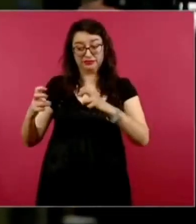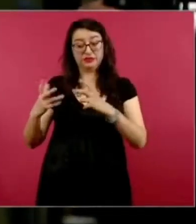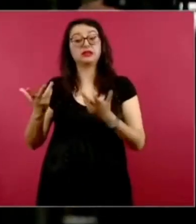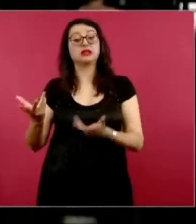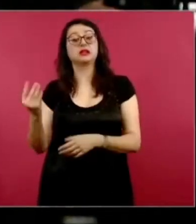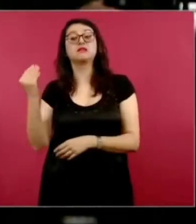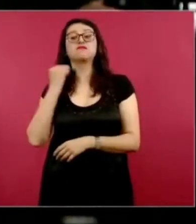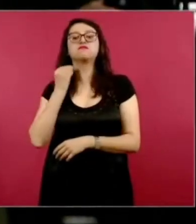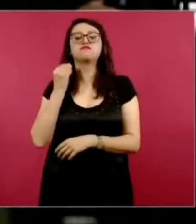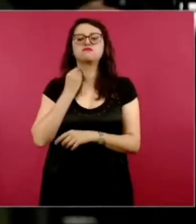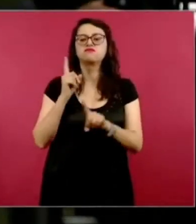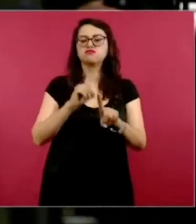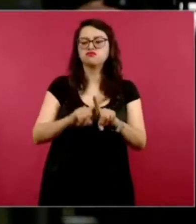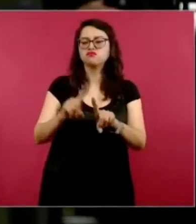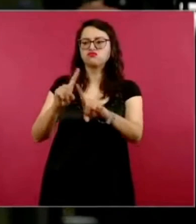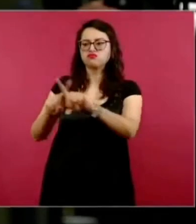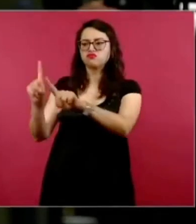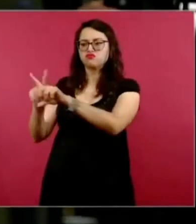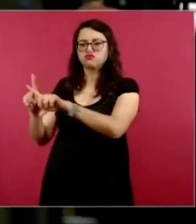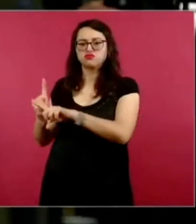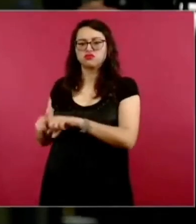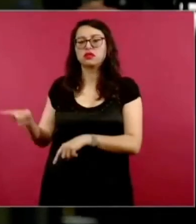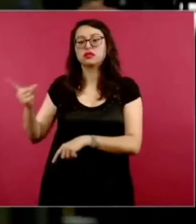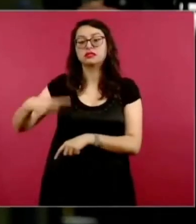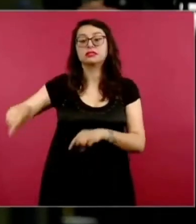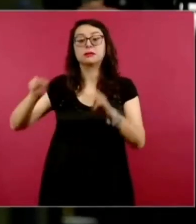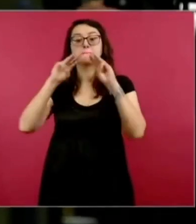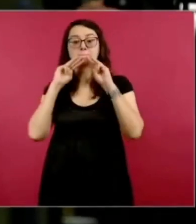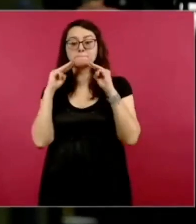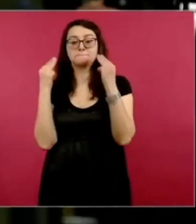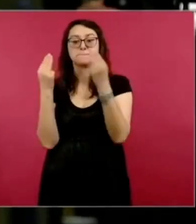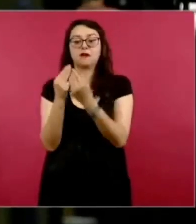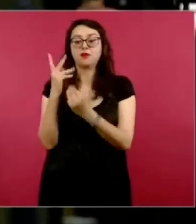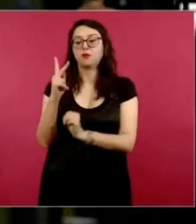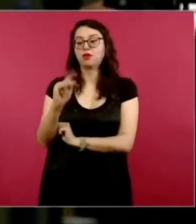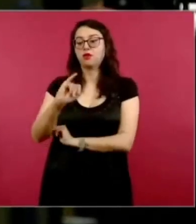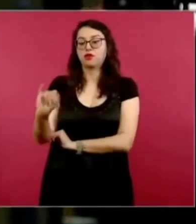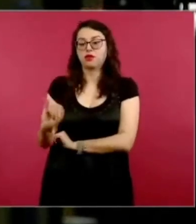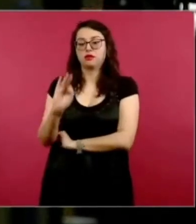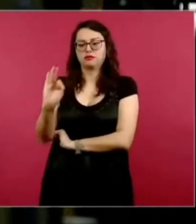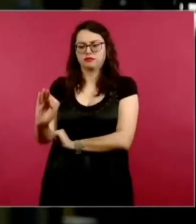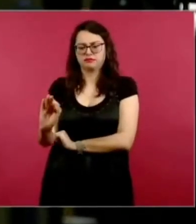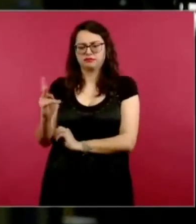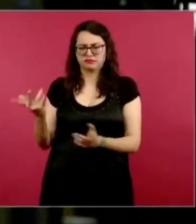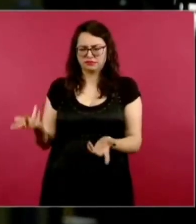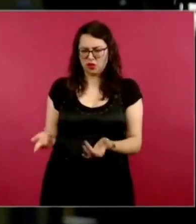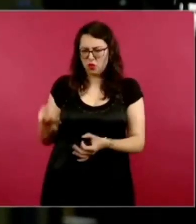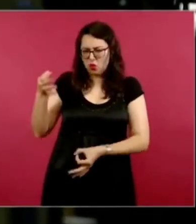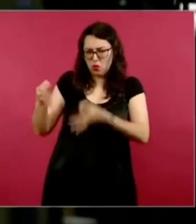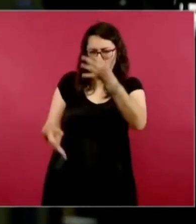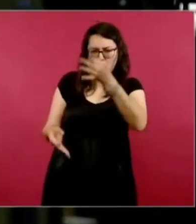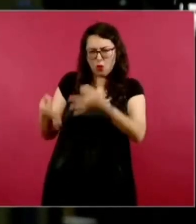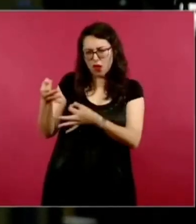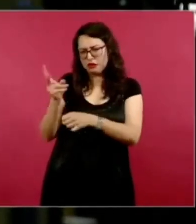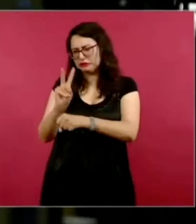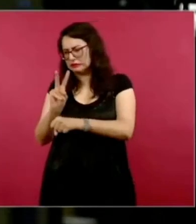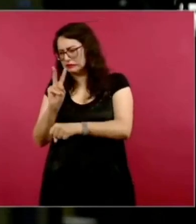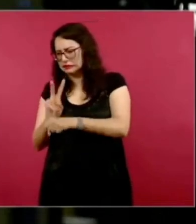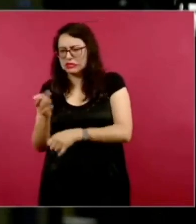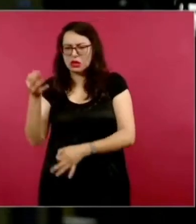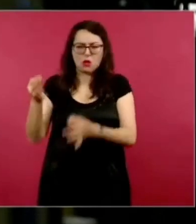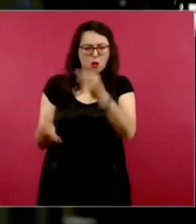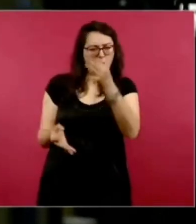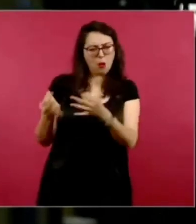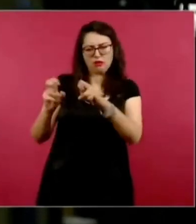hemos entrevistado se refieren propiamente como la mafia del Poder Judicial, por la manera de operar de los jueces de control, magistrados, donde